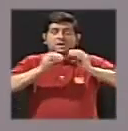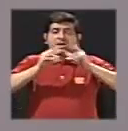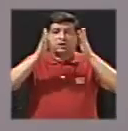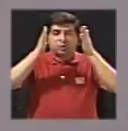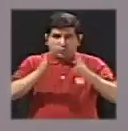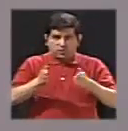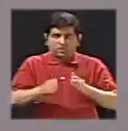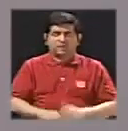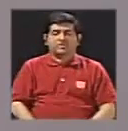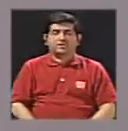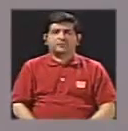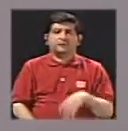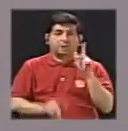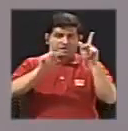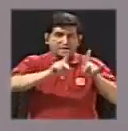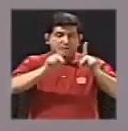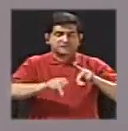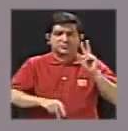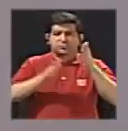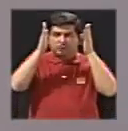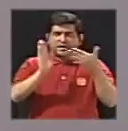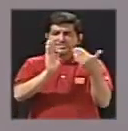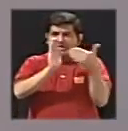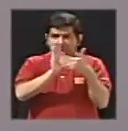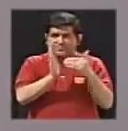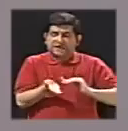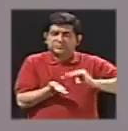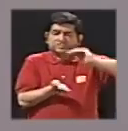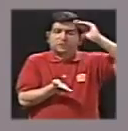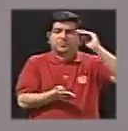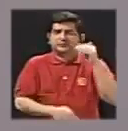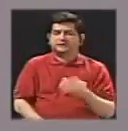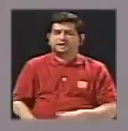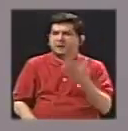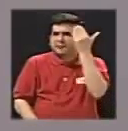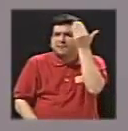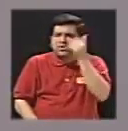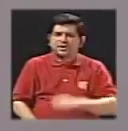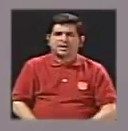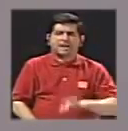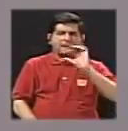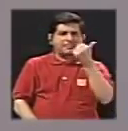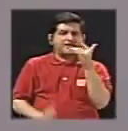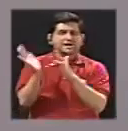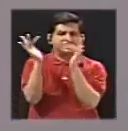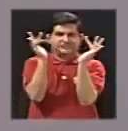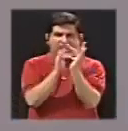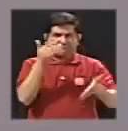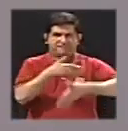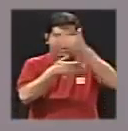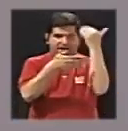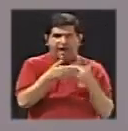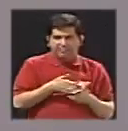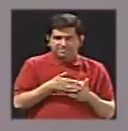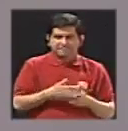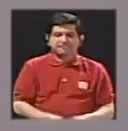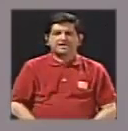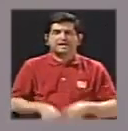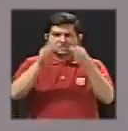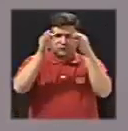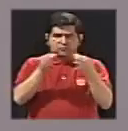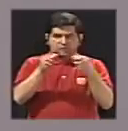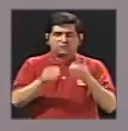compañeros afectados. ¿Por qué te digo esto? Porque, por ejemplo, el 10 de abril, antes, que fue el jueves, antes